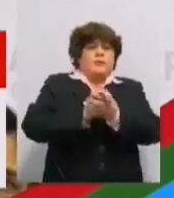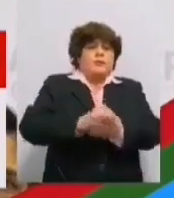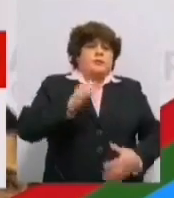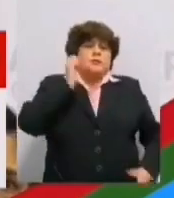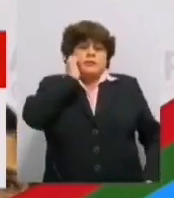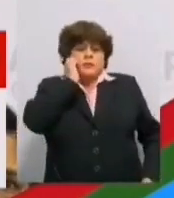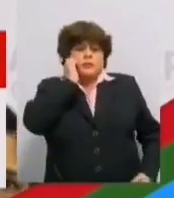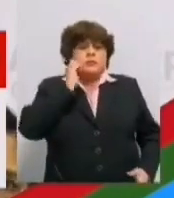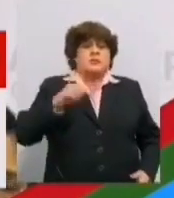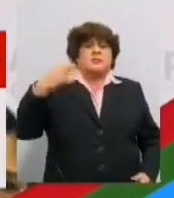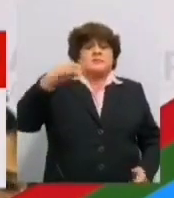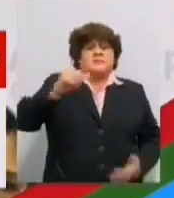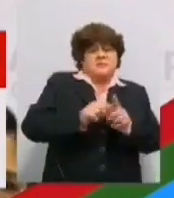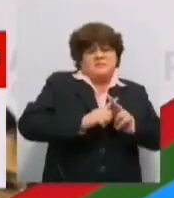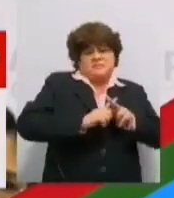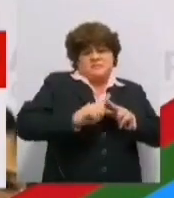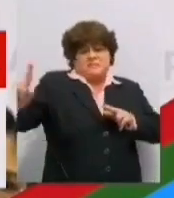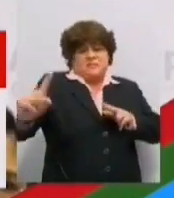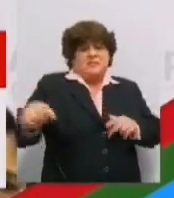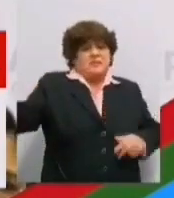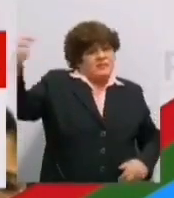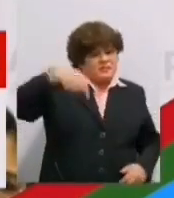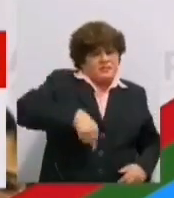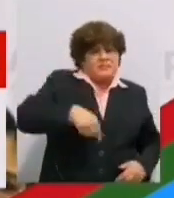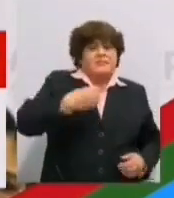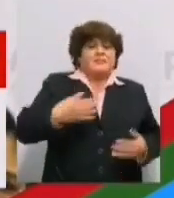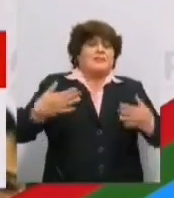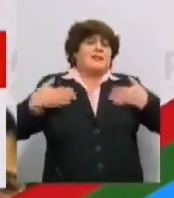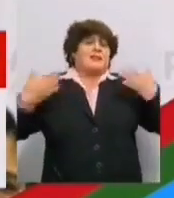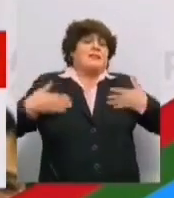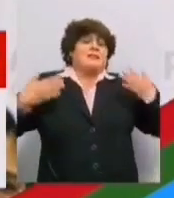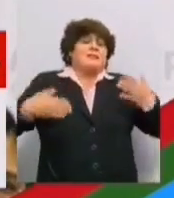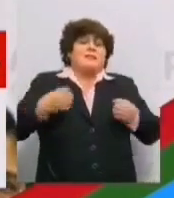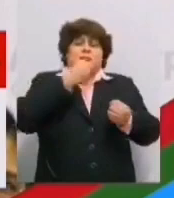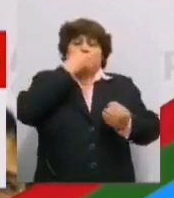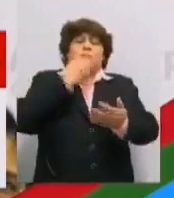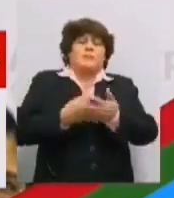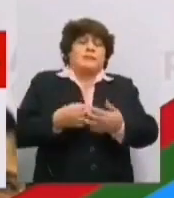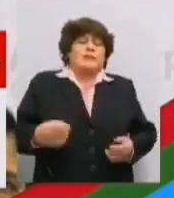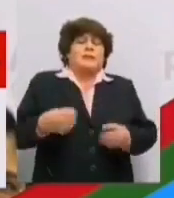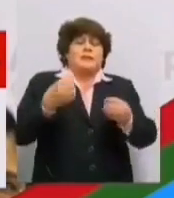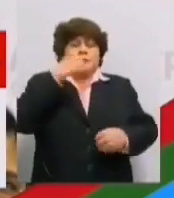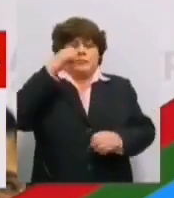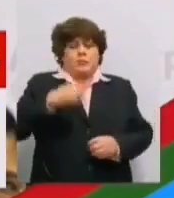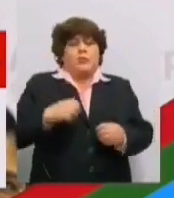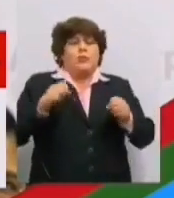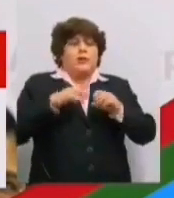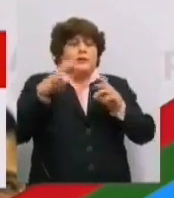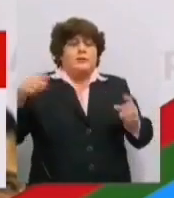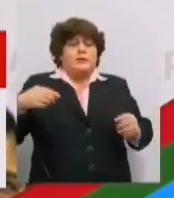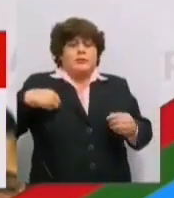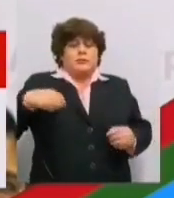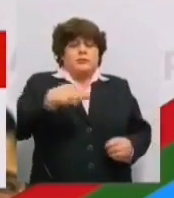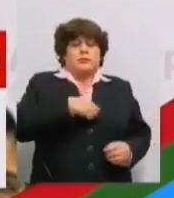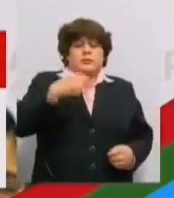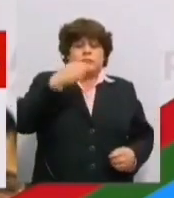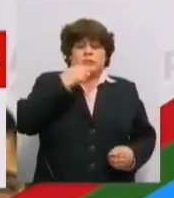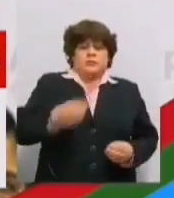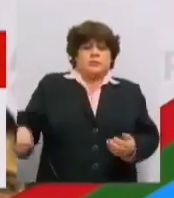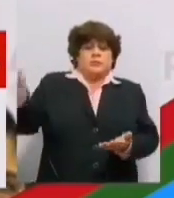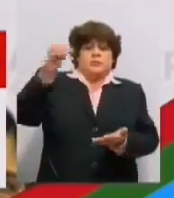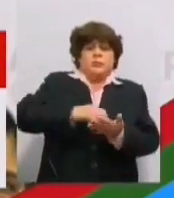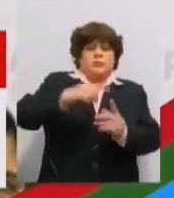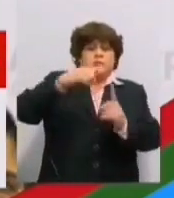César Acuña que siempre se para corriendo Pero esta vez está acá No eso nos alegra mucho por el bien de la Democracia nosotros desde el movimiento regional